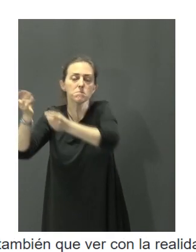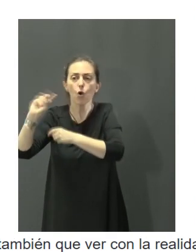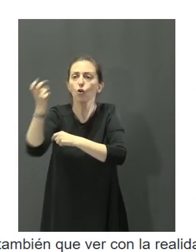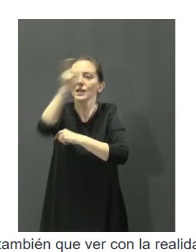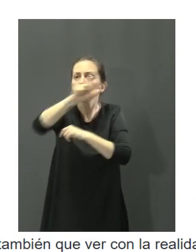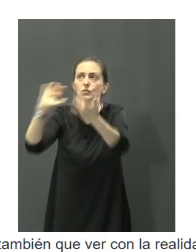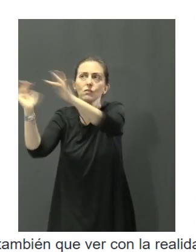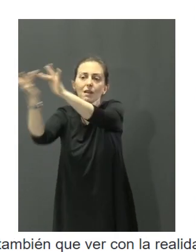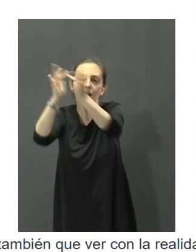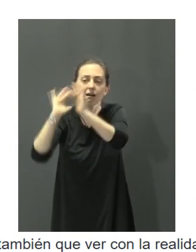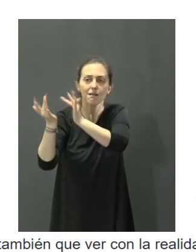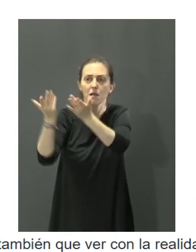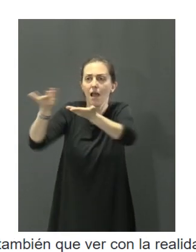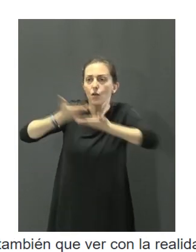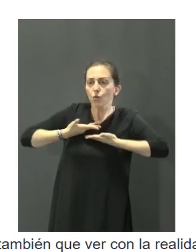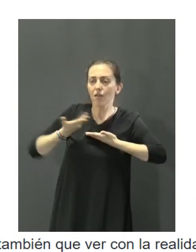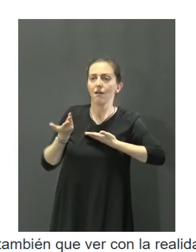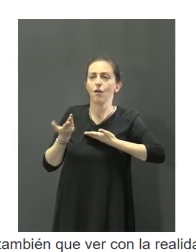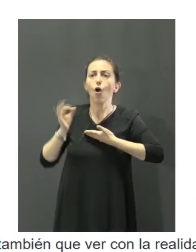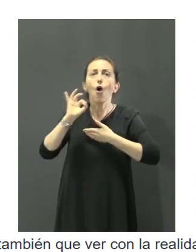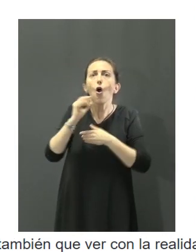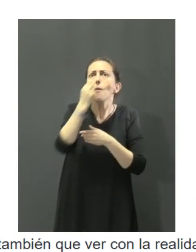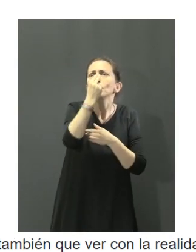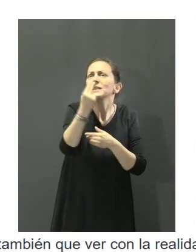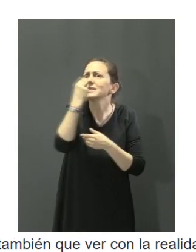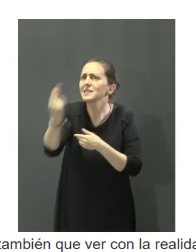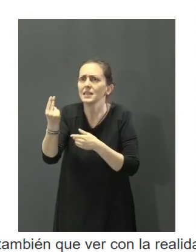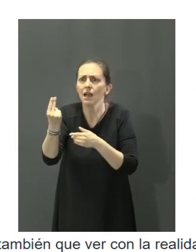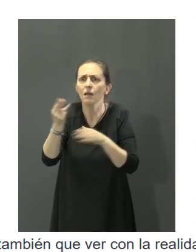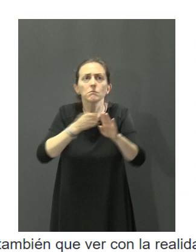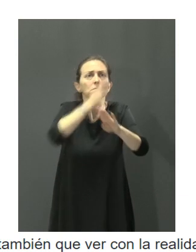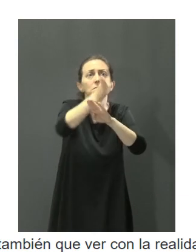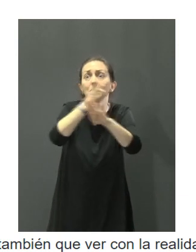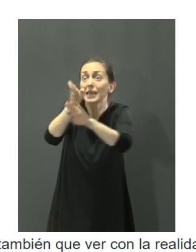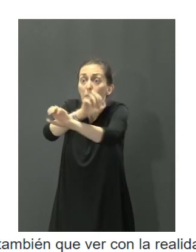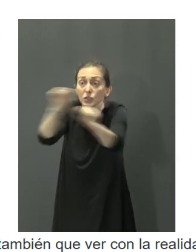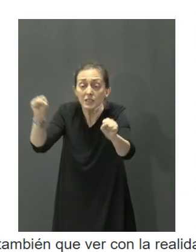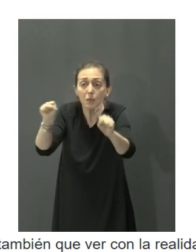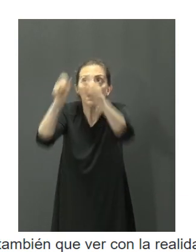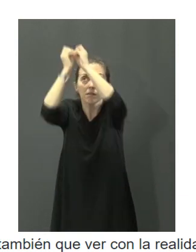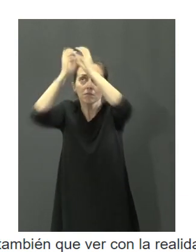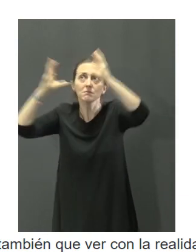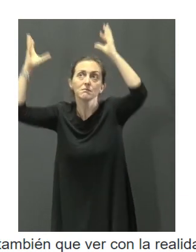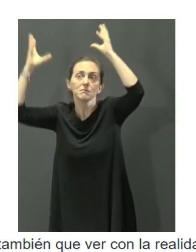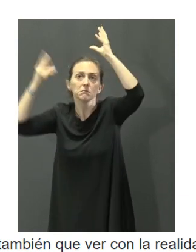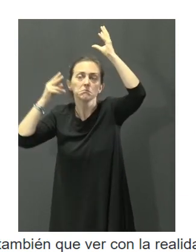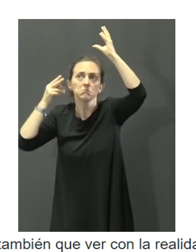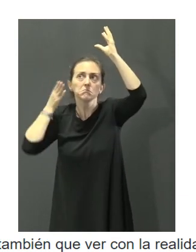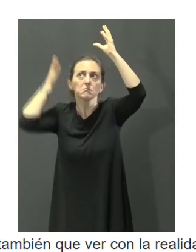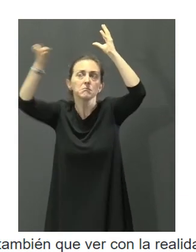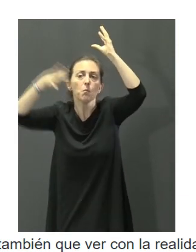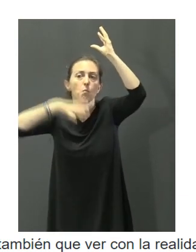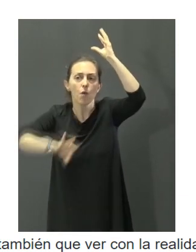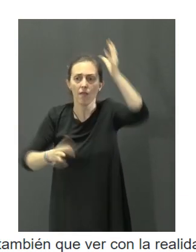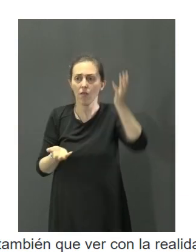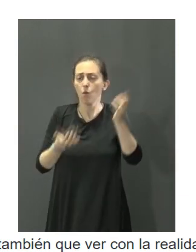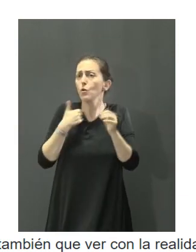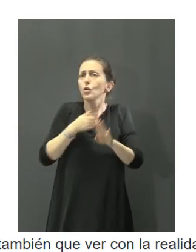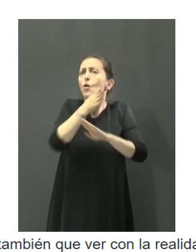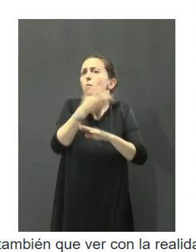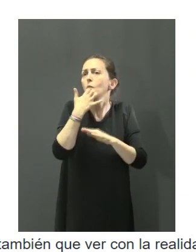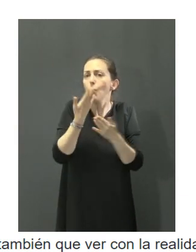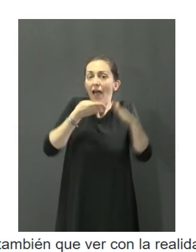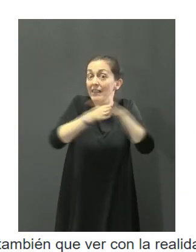el entorno o a visitar lugares que de otra forma no podríamos visitar por dificultad en la accesibilidad de los